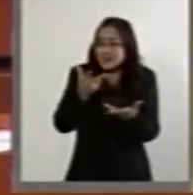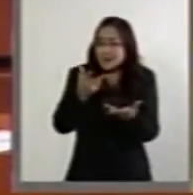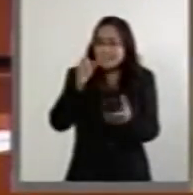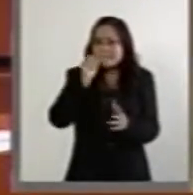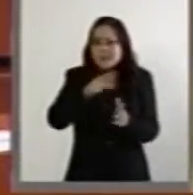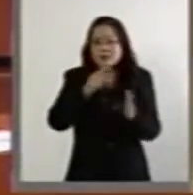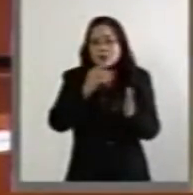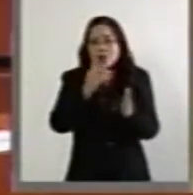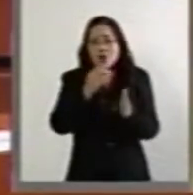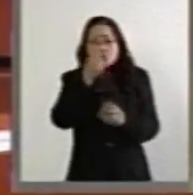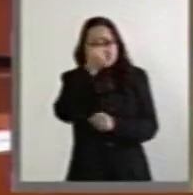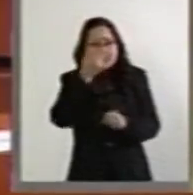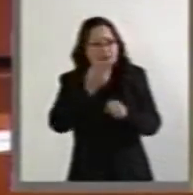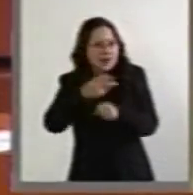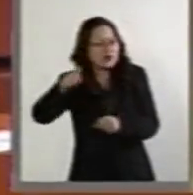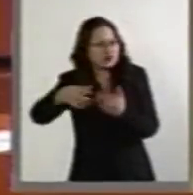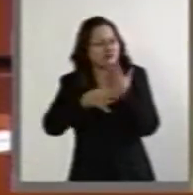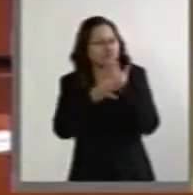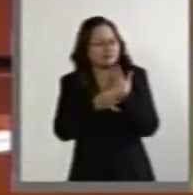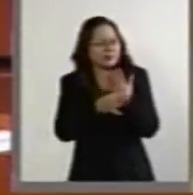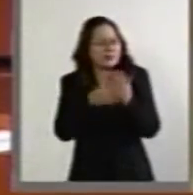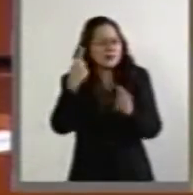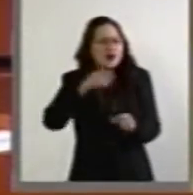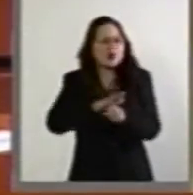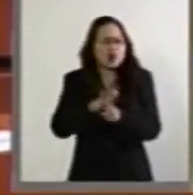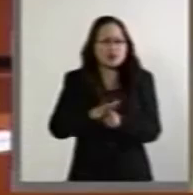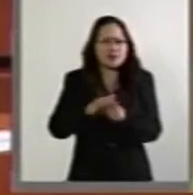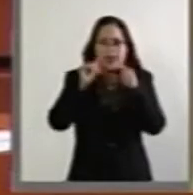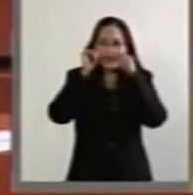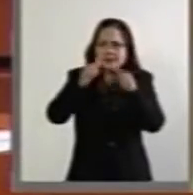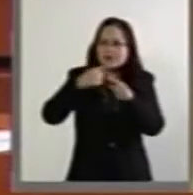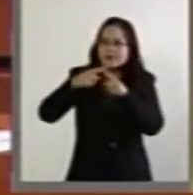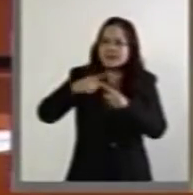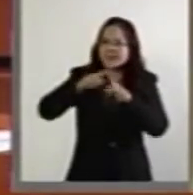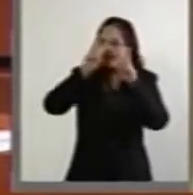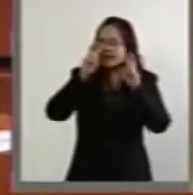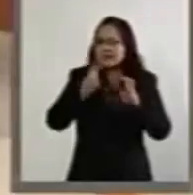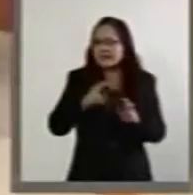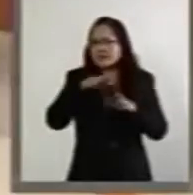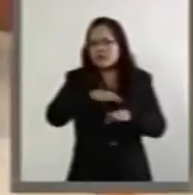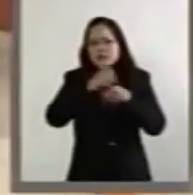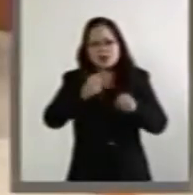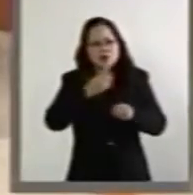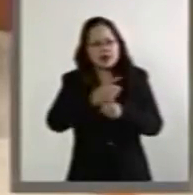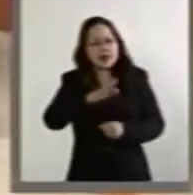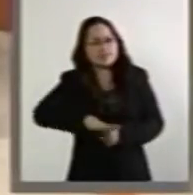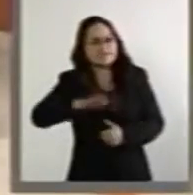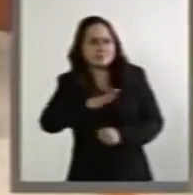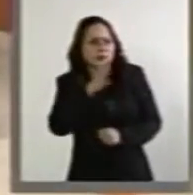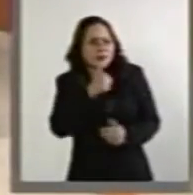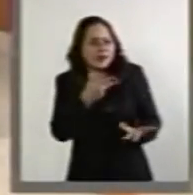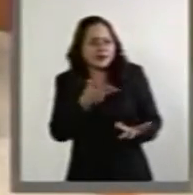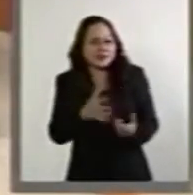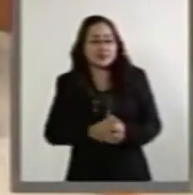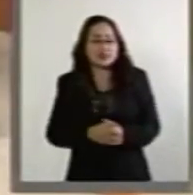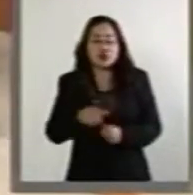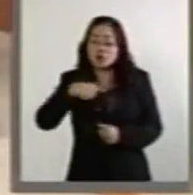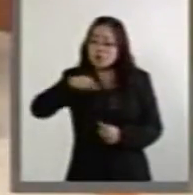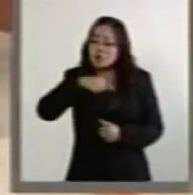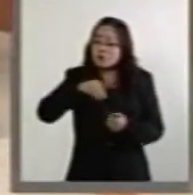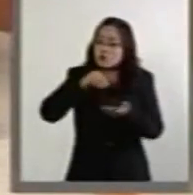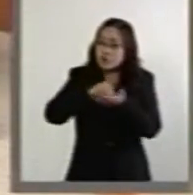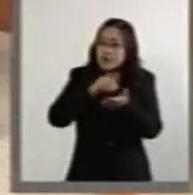propio secretario, para atender labores de seguridad pública. Vamos a seguir teniendo